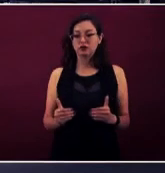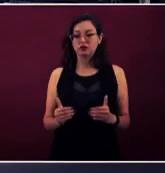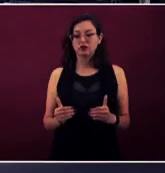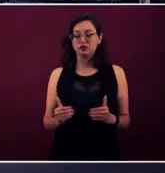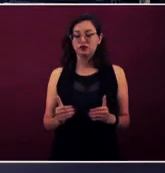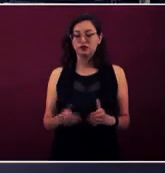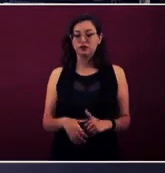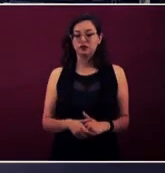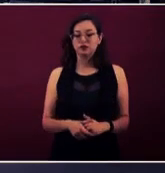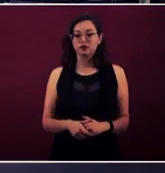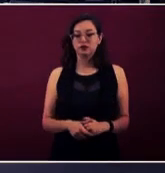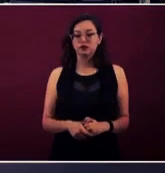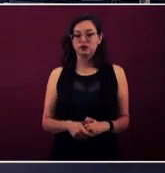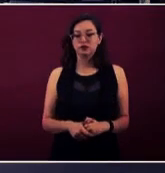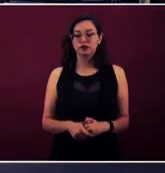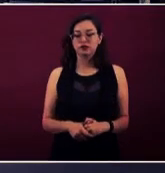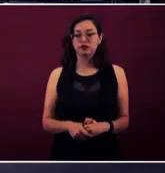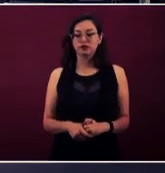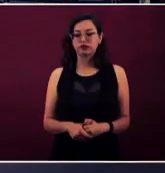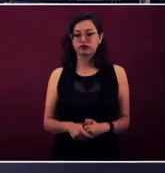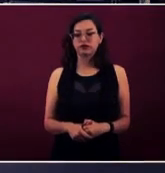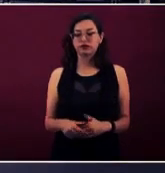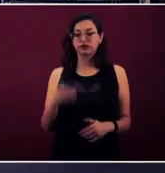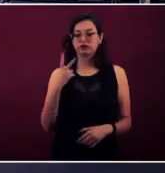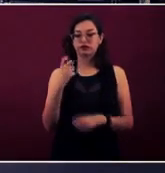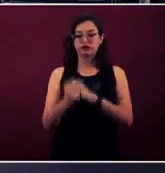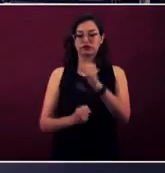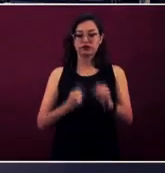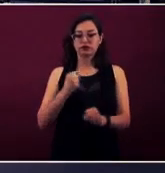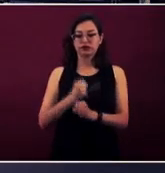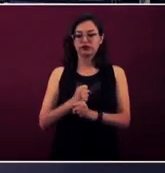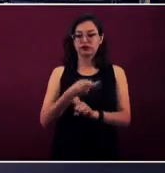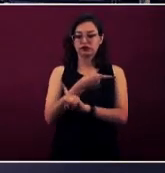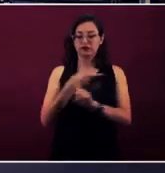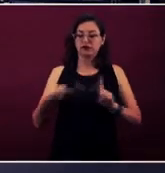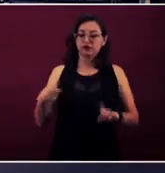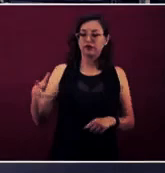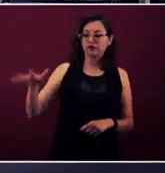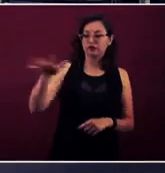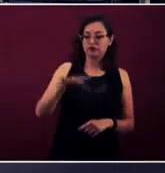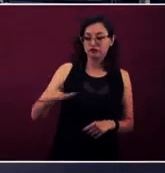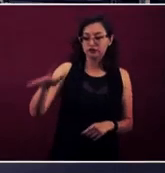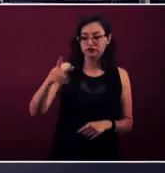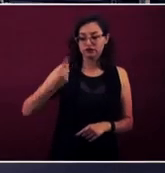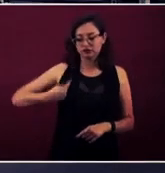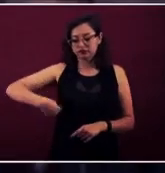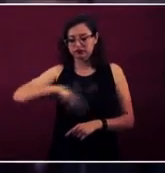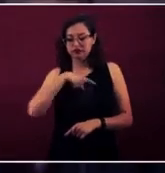comento, en 2 años y medio que llevamos trabajando en esa región,